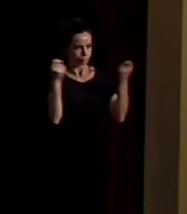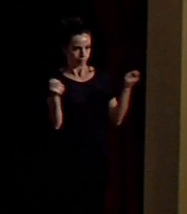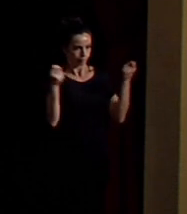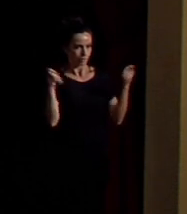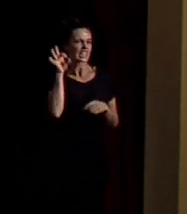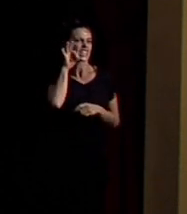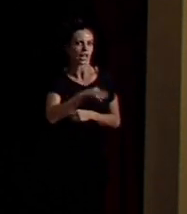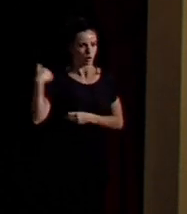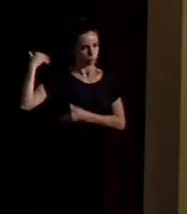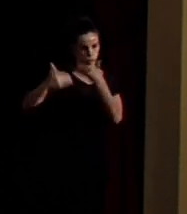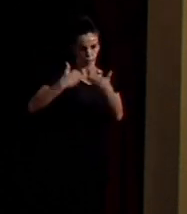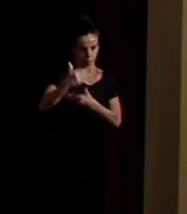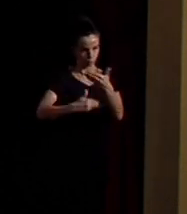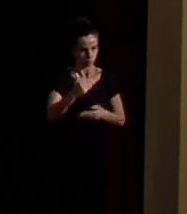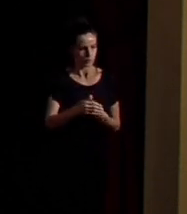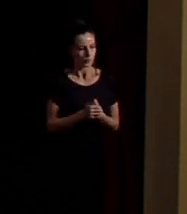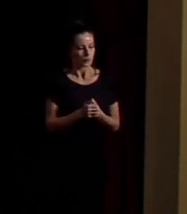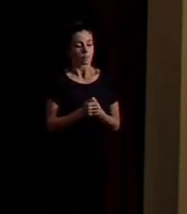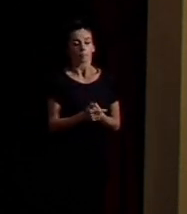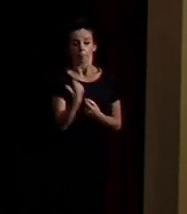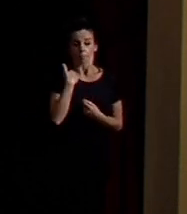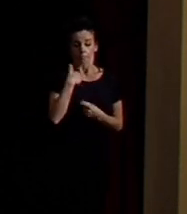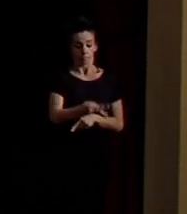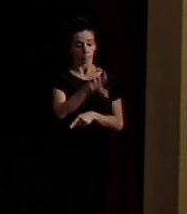siglos. Yo entiendo, y mi